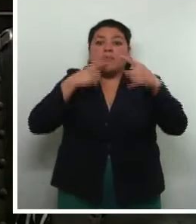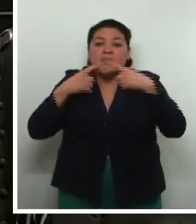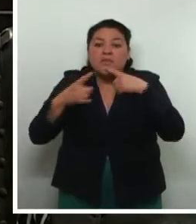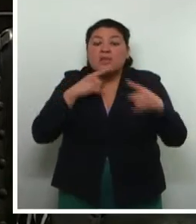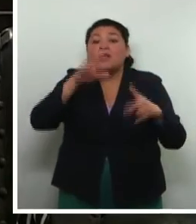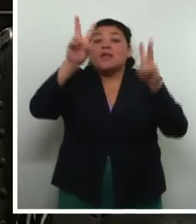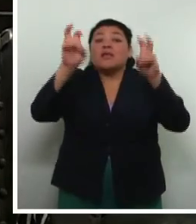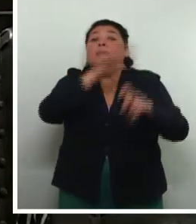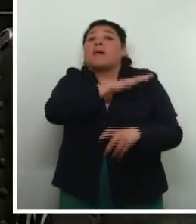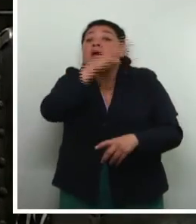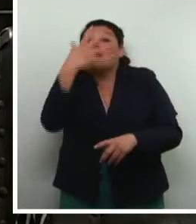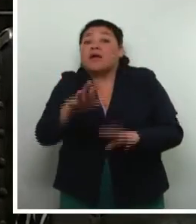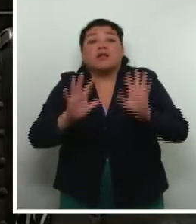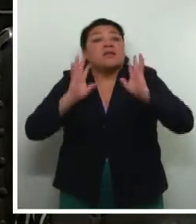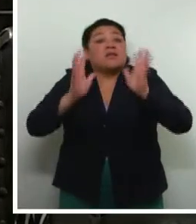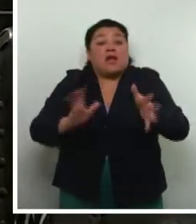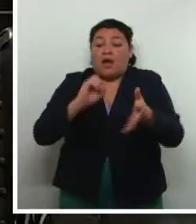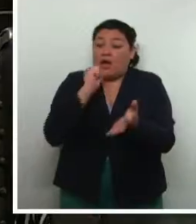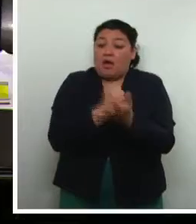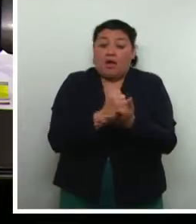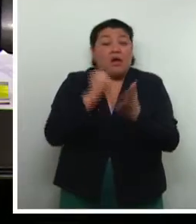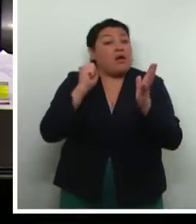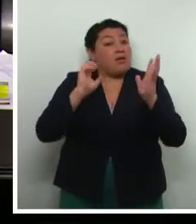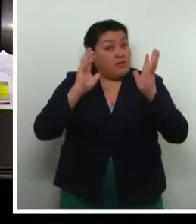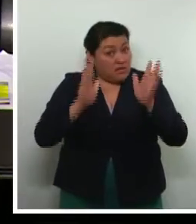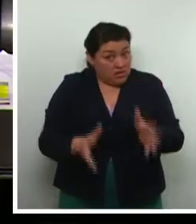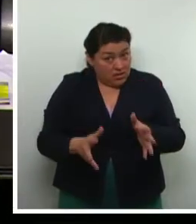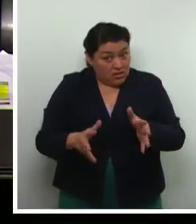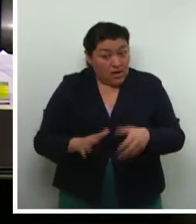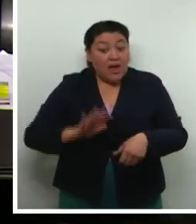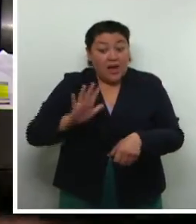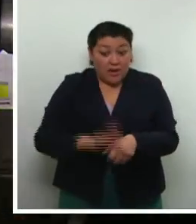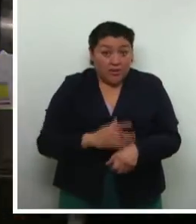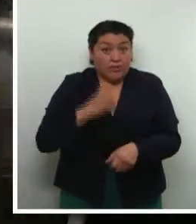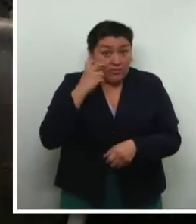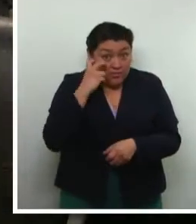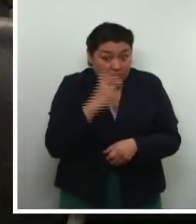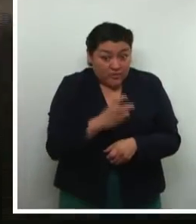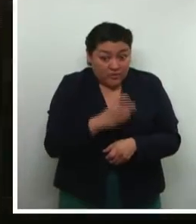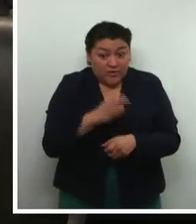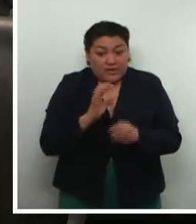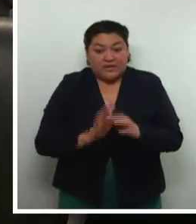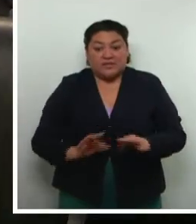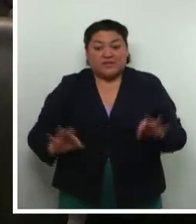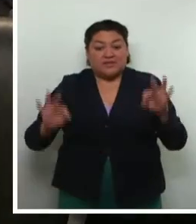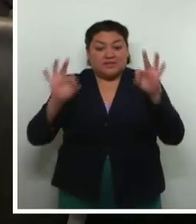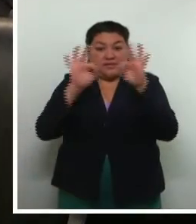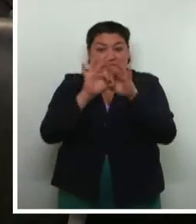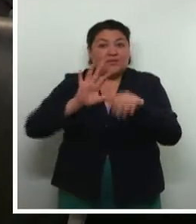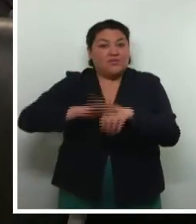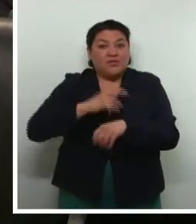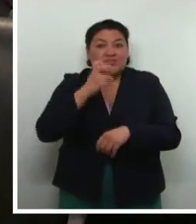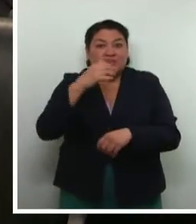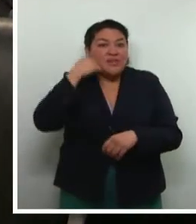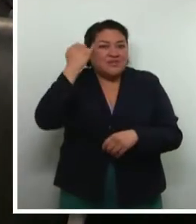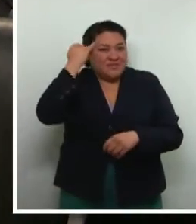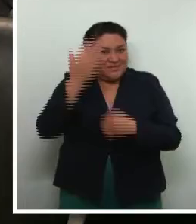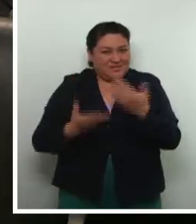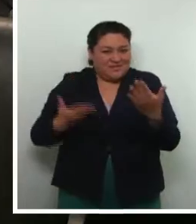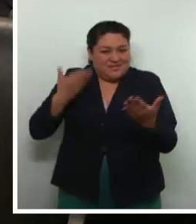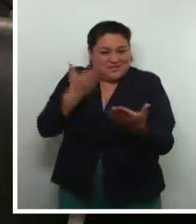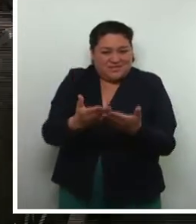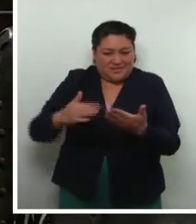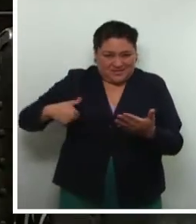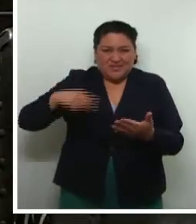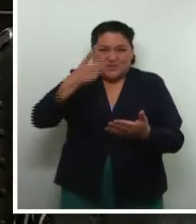consideramos aprobado. Y por eso era la primera reserva que se presentó, que usted